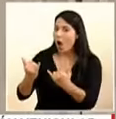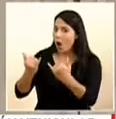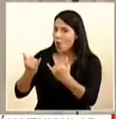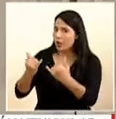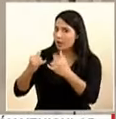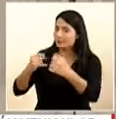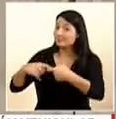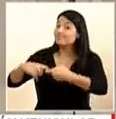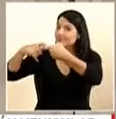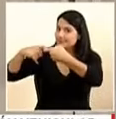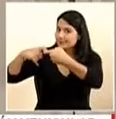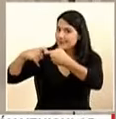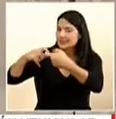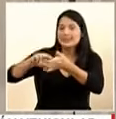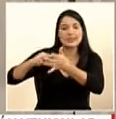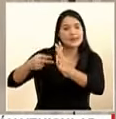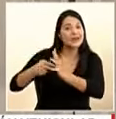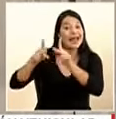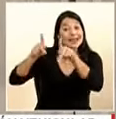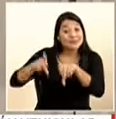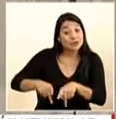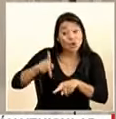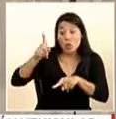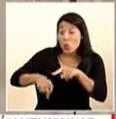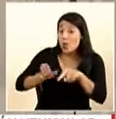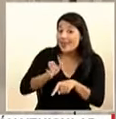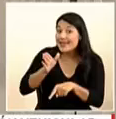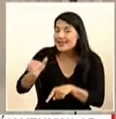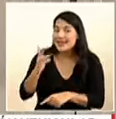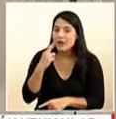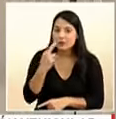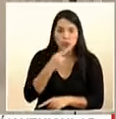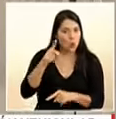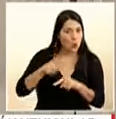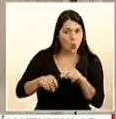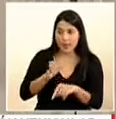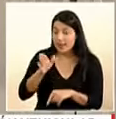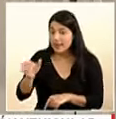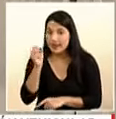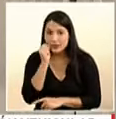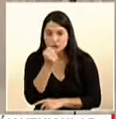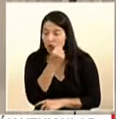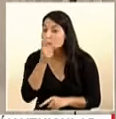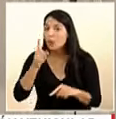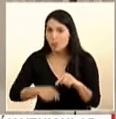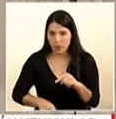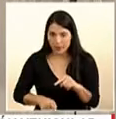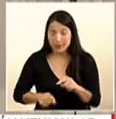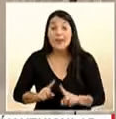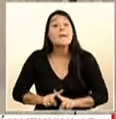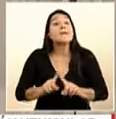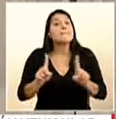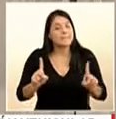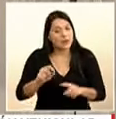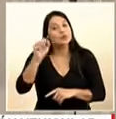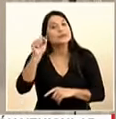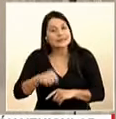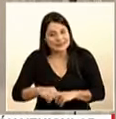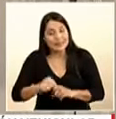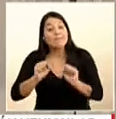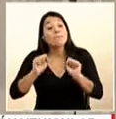gente a este a este local este comercio o este restaurante o esta soda no obstante pueden ofrecer